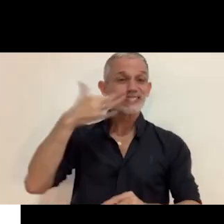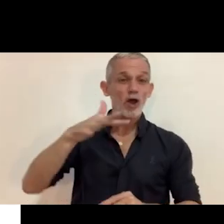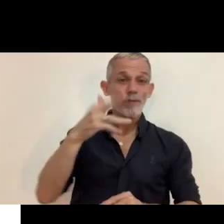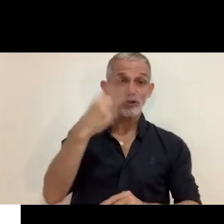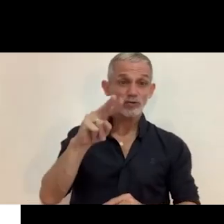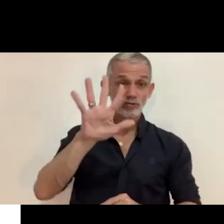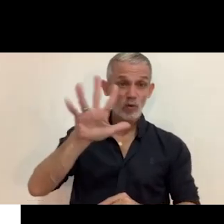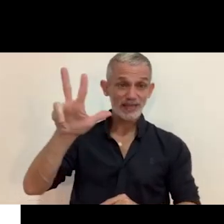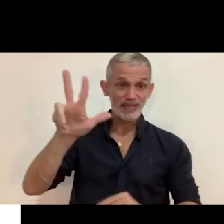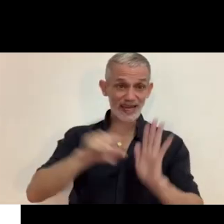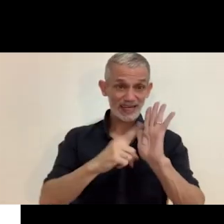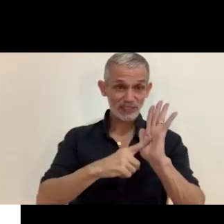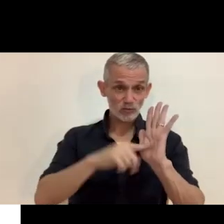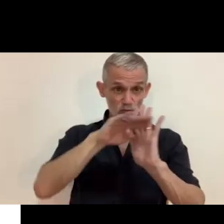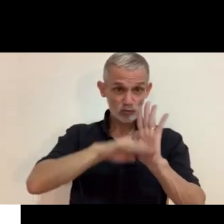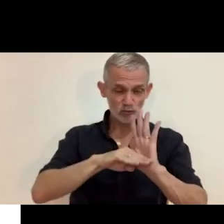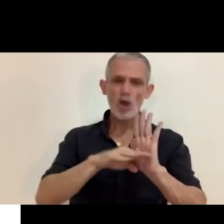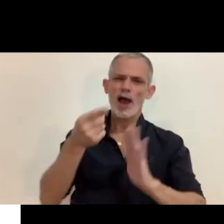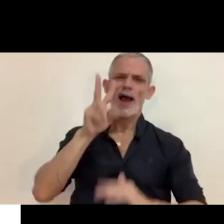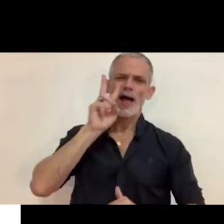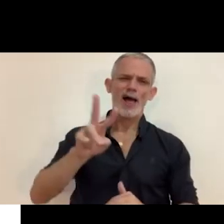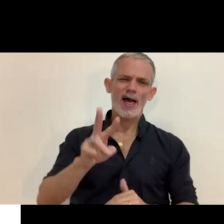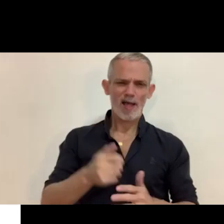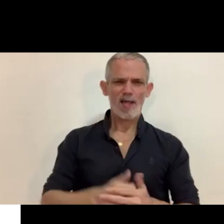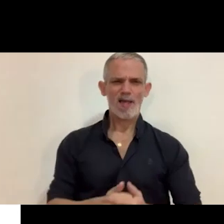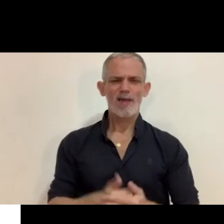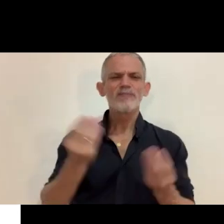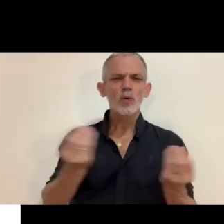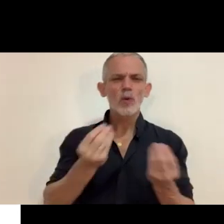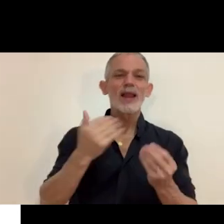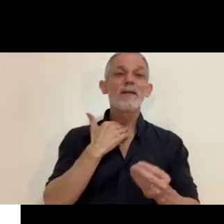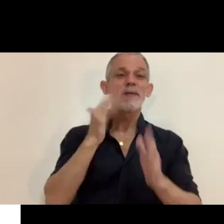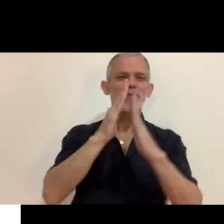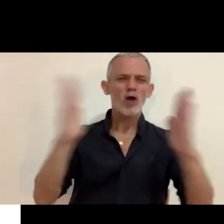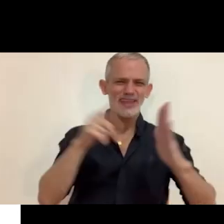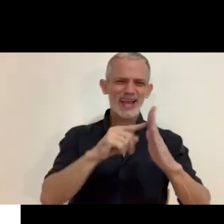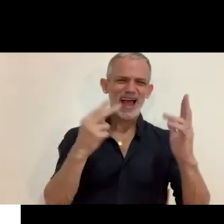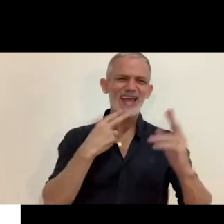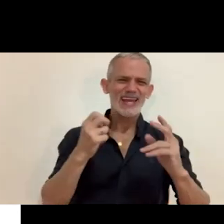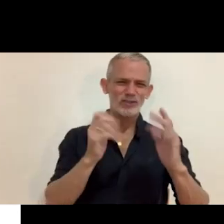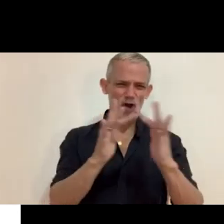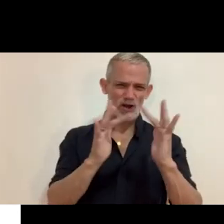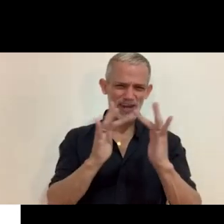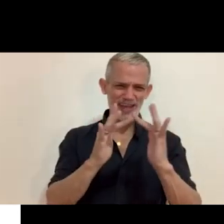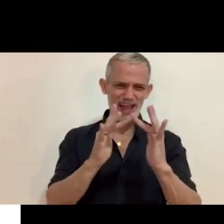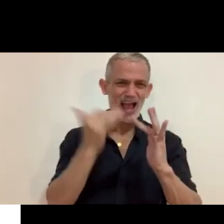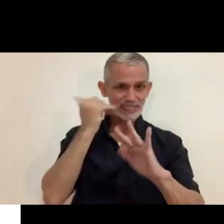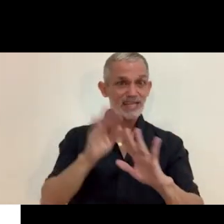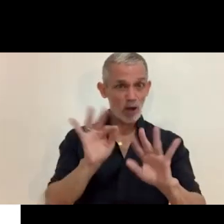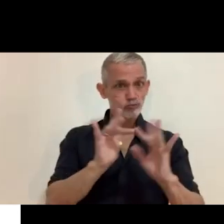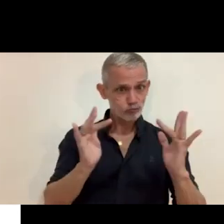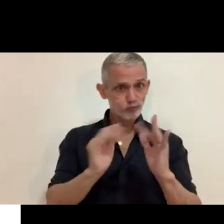5253, ustedes lo van a observar en Biblioteca Electrónica ya impactado. Recuerden que